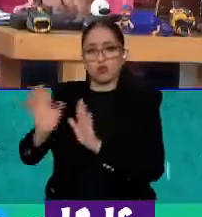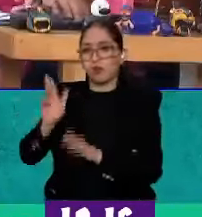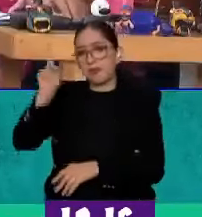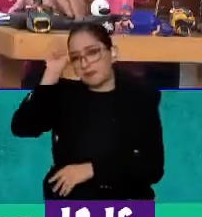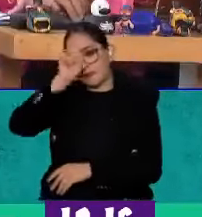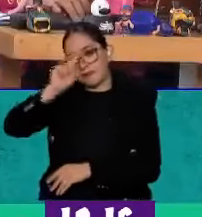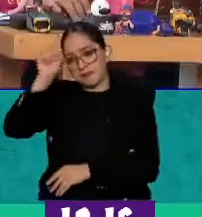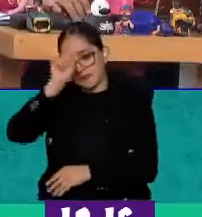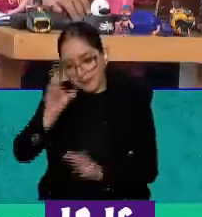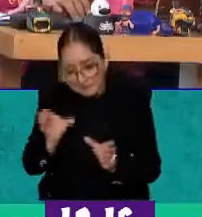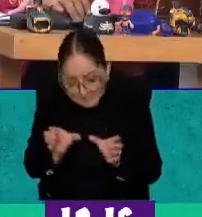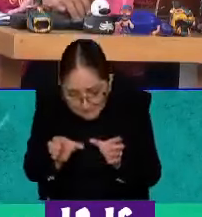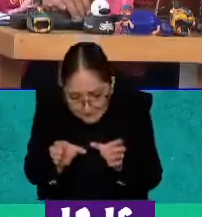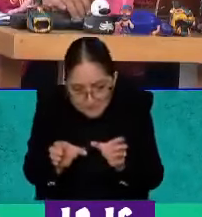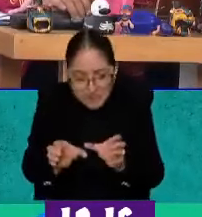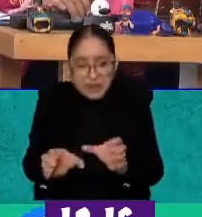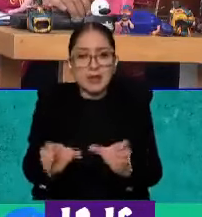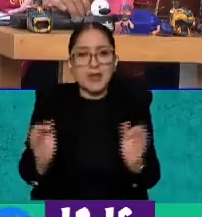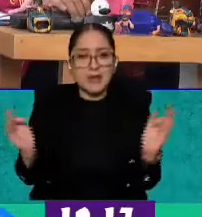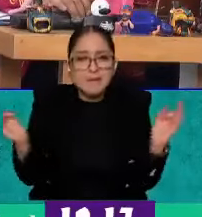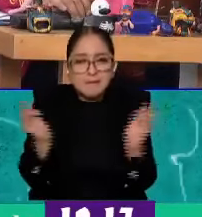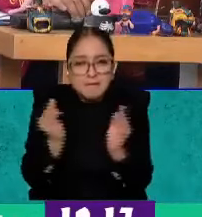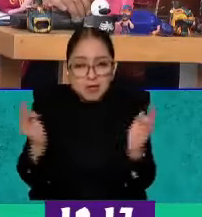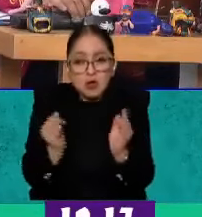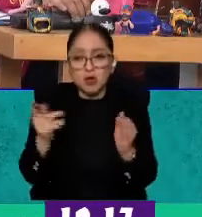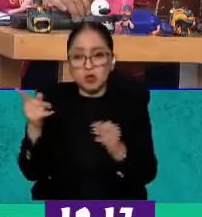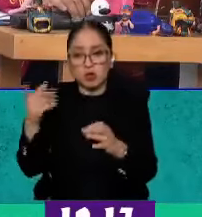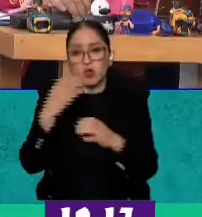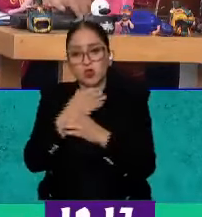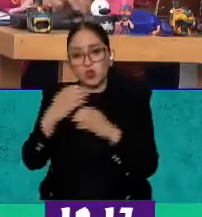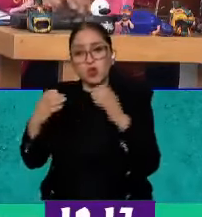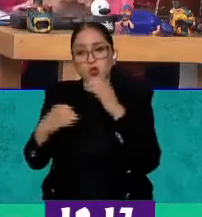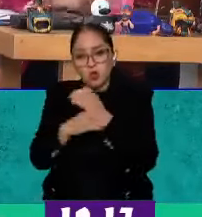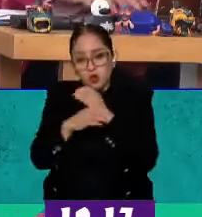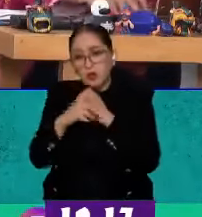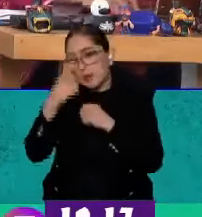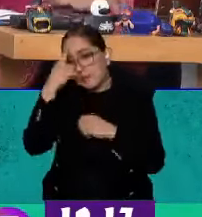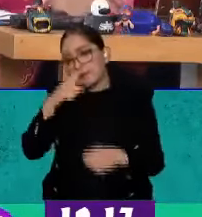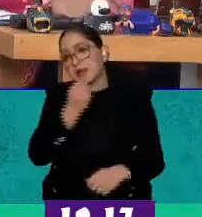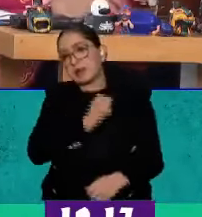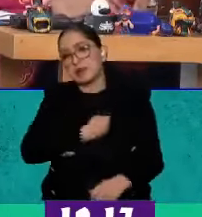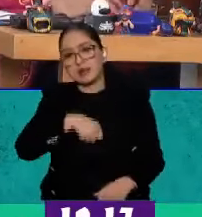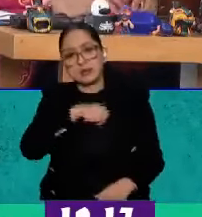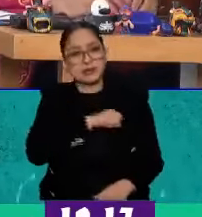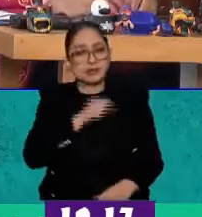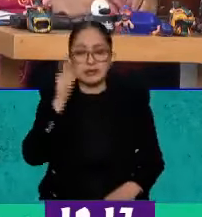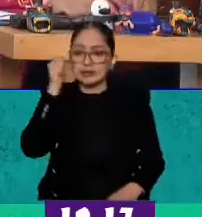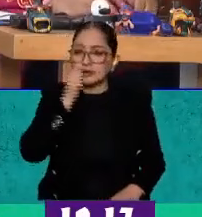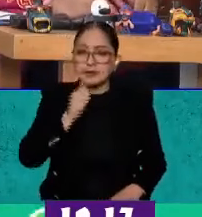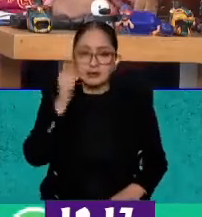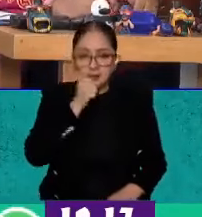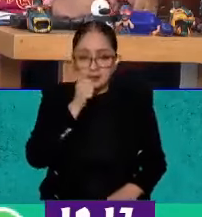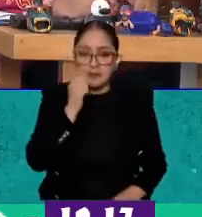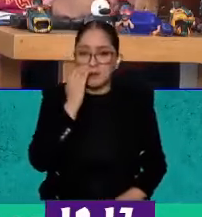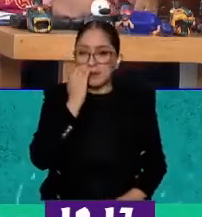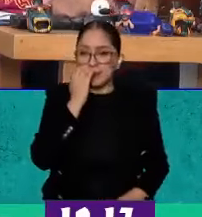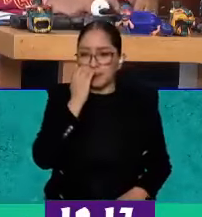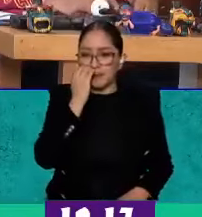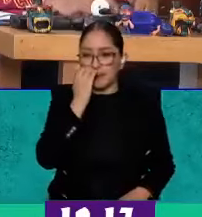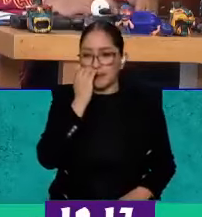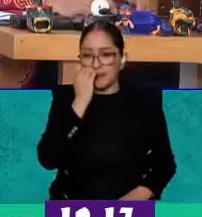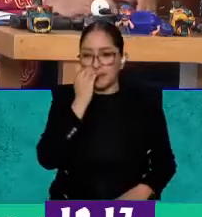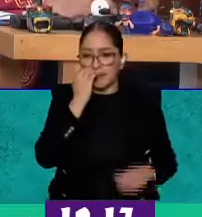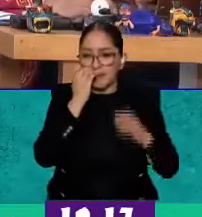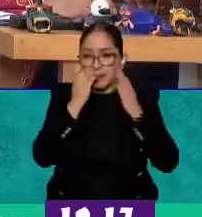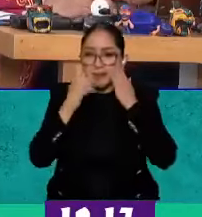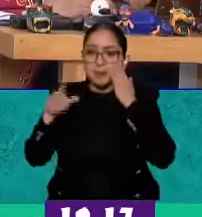fría. Lo que son cremas, quesos, todo lo que tiene así microorganismos, que les digo que pueden ser buenos para nuestra salud, va en la parte de fría. No, las trufas blancas, ¿en